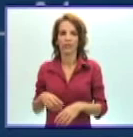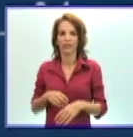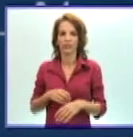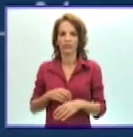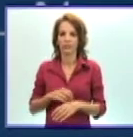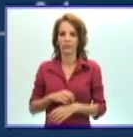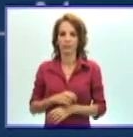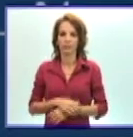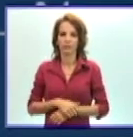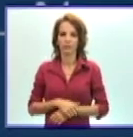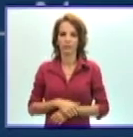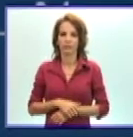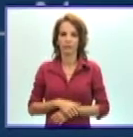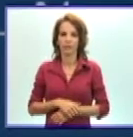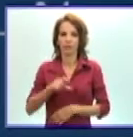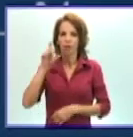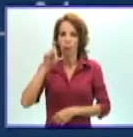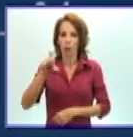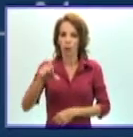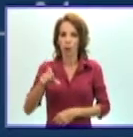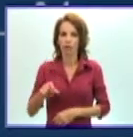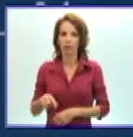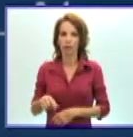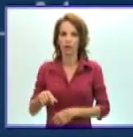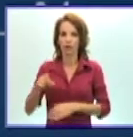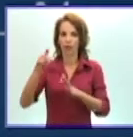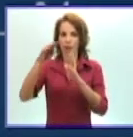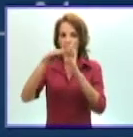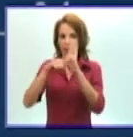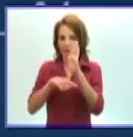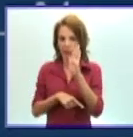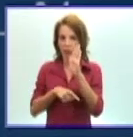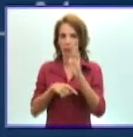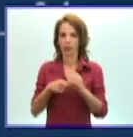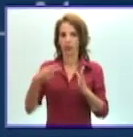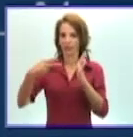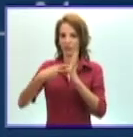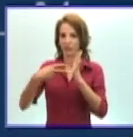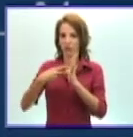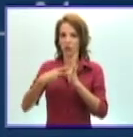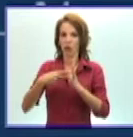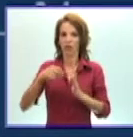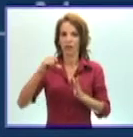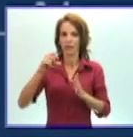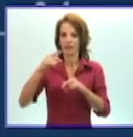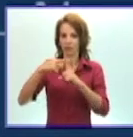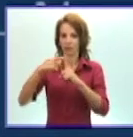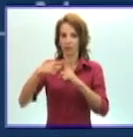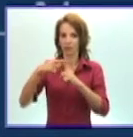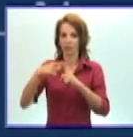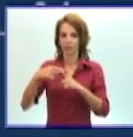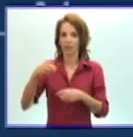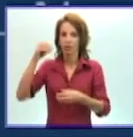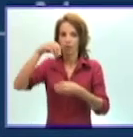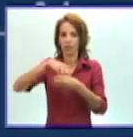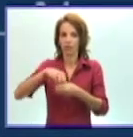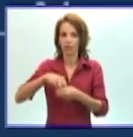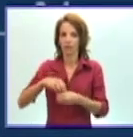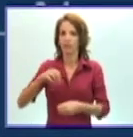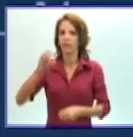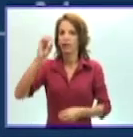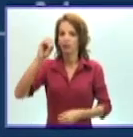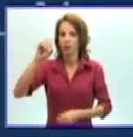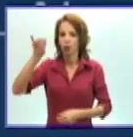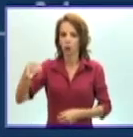y por último, que la menor división del instrumento, el de la escala interior es 0,5 minutos y el de la